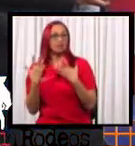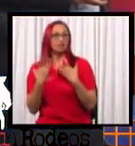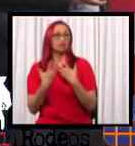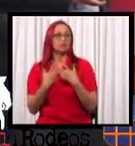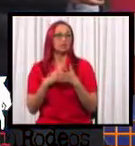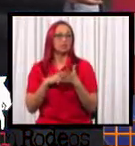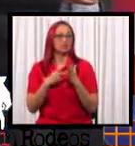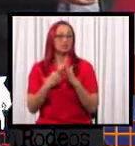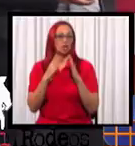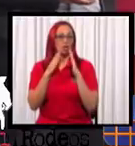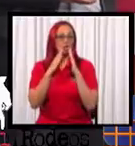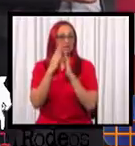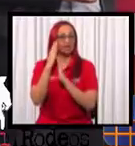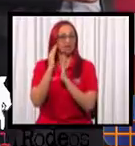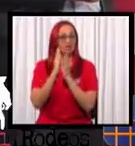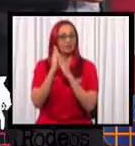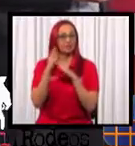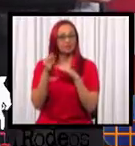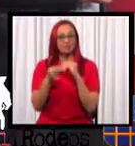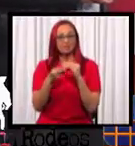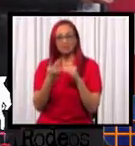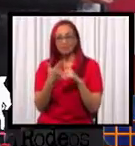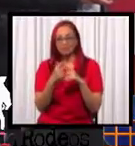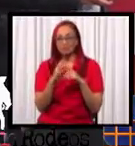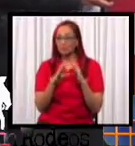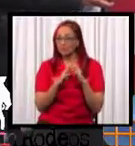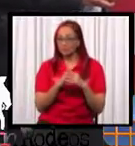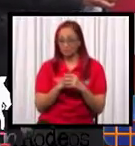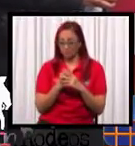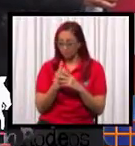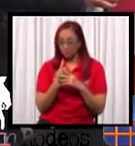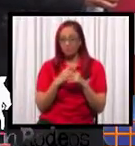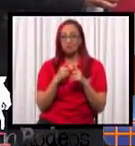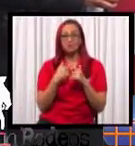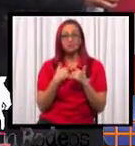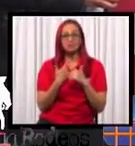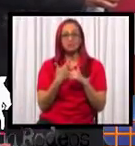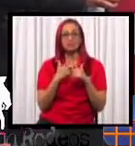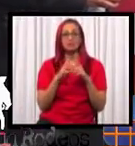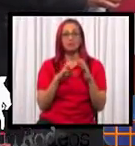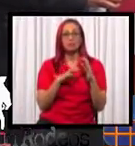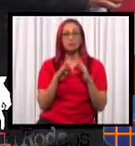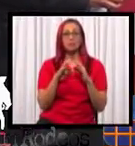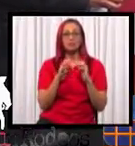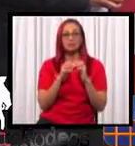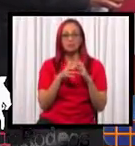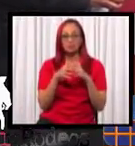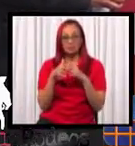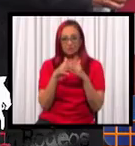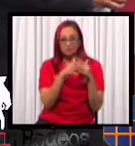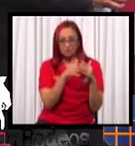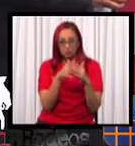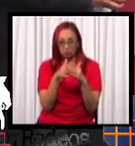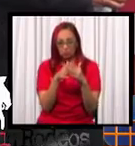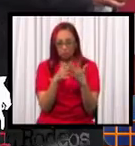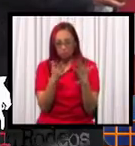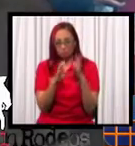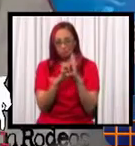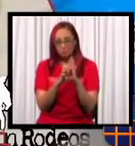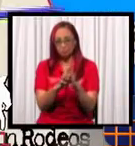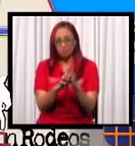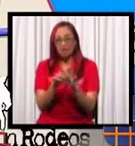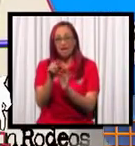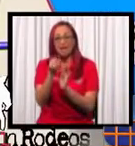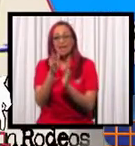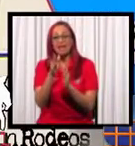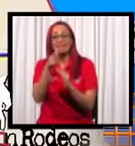han sido concertadas a través de los tratados de libre comercio. Ajá. Tenemos el Tratado de Libre Comercio con Estados Unidos, en donde a través de